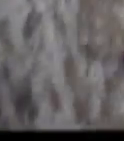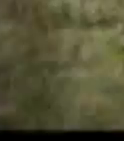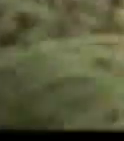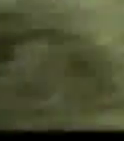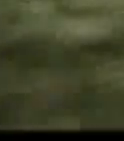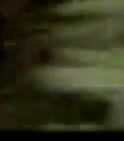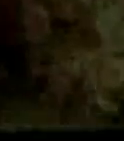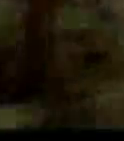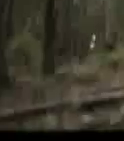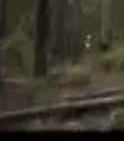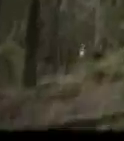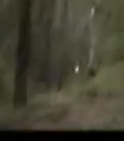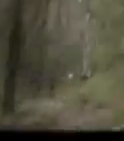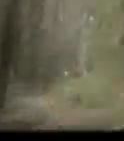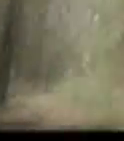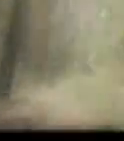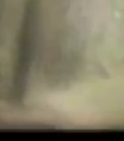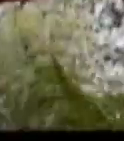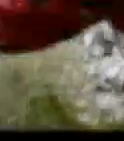Ahora estoy en Transilvania.